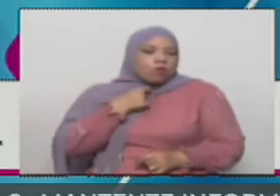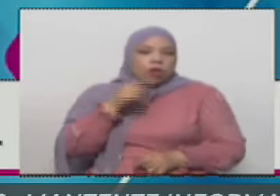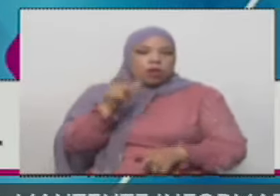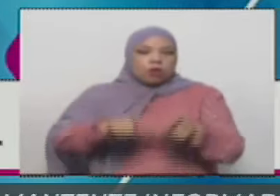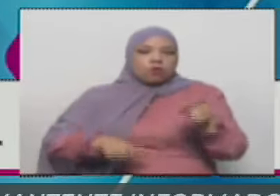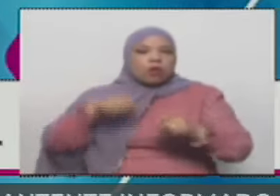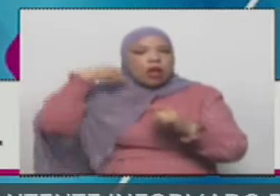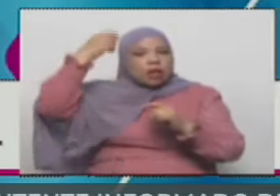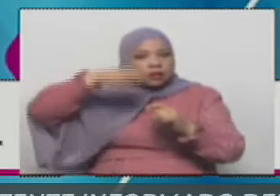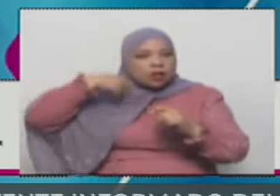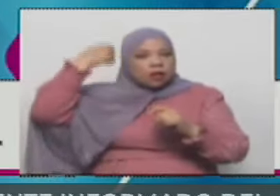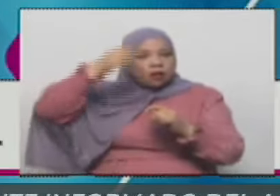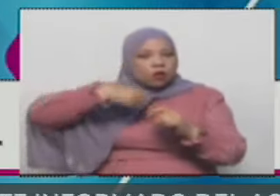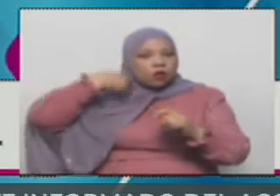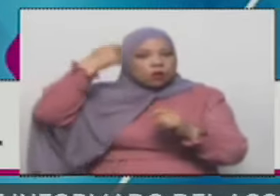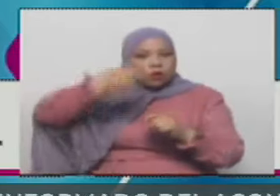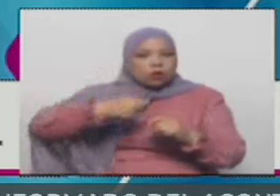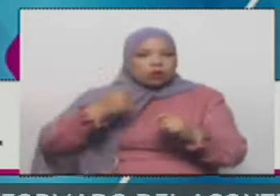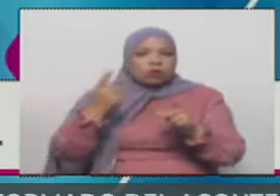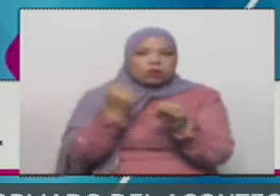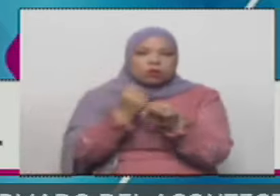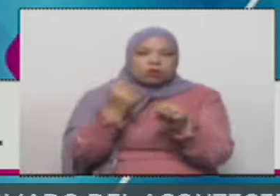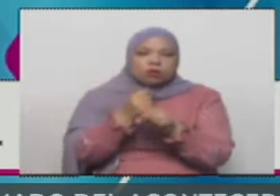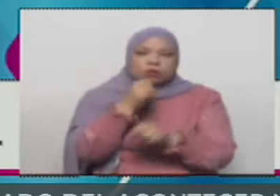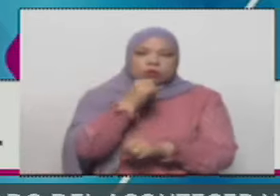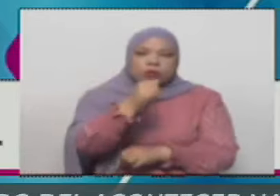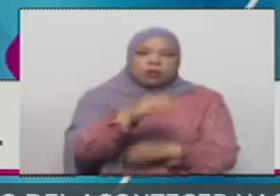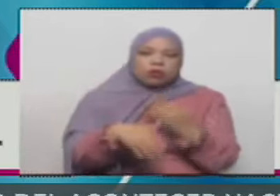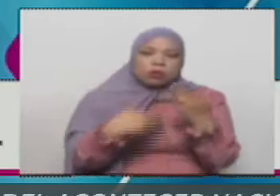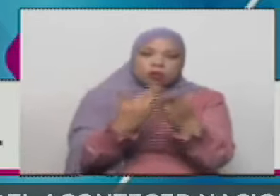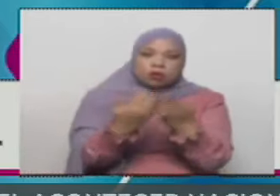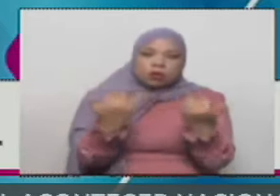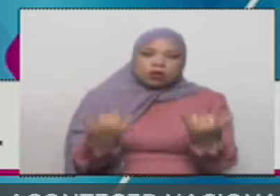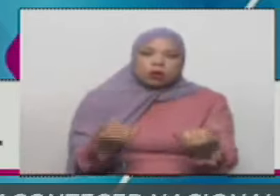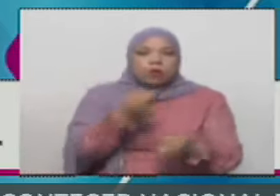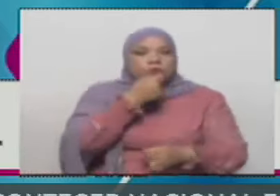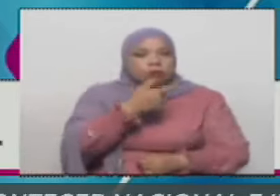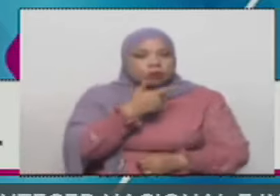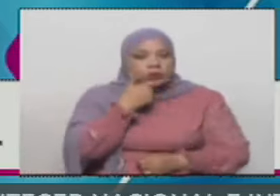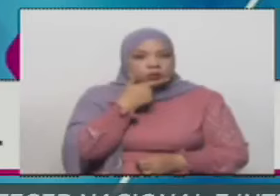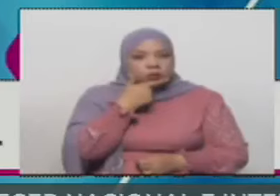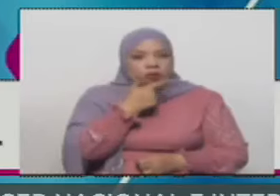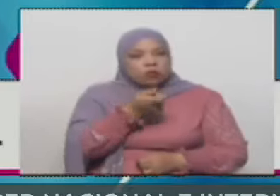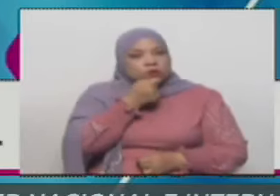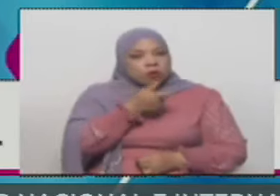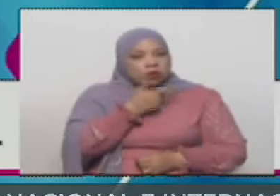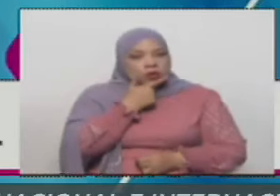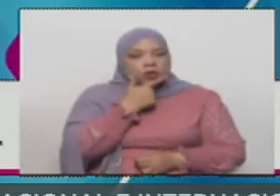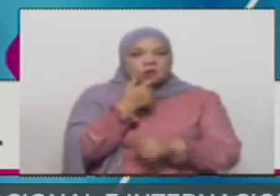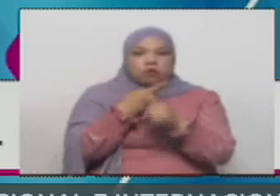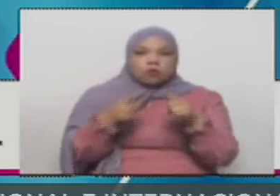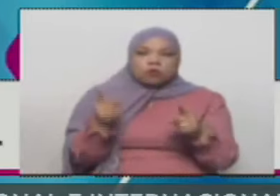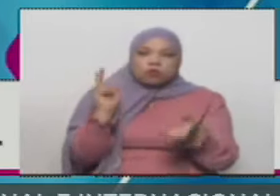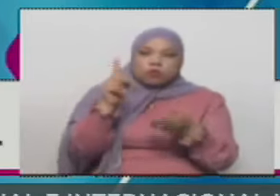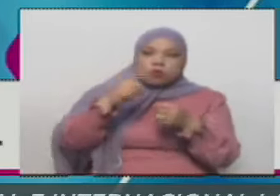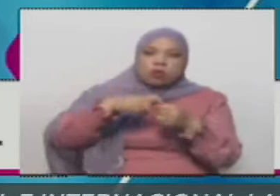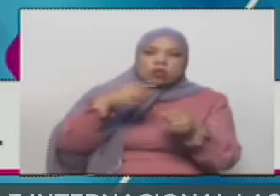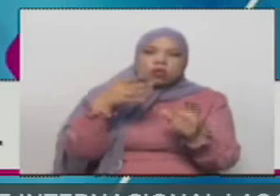cine, y se dio esa batalla. Fue bonita, ha sido bonita, pero ahora estamos